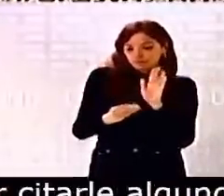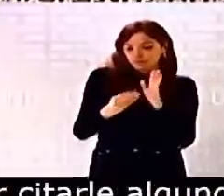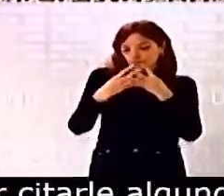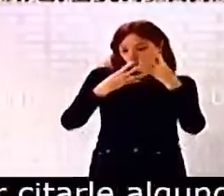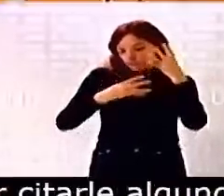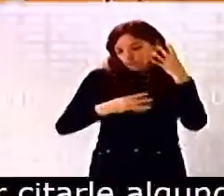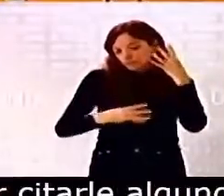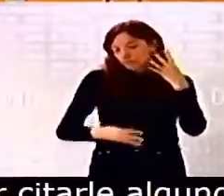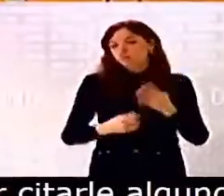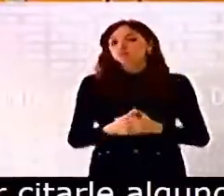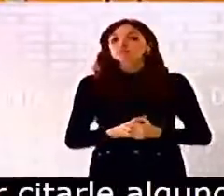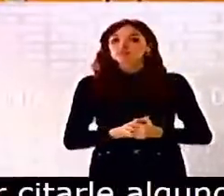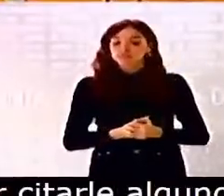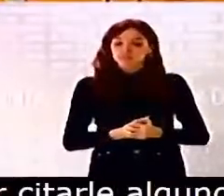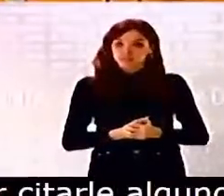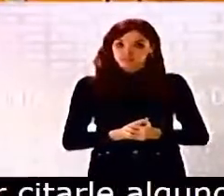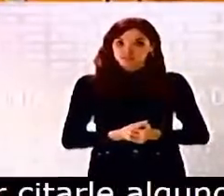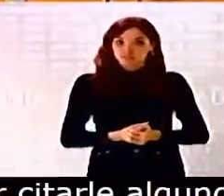añadir.